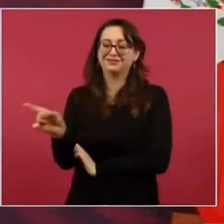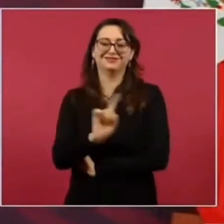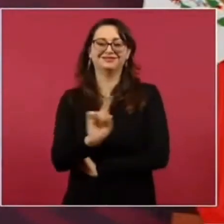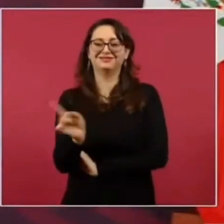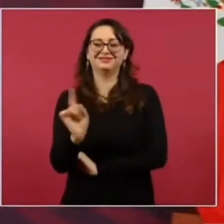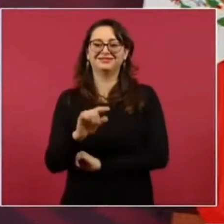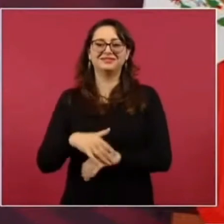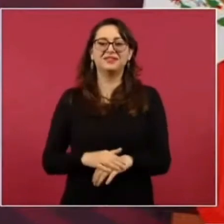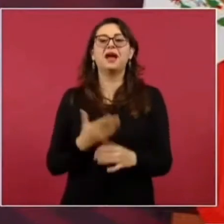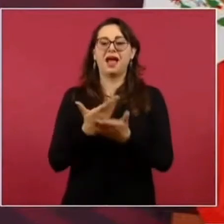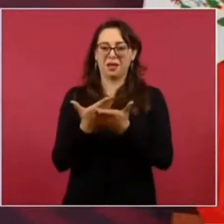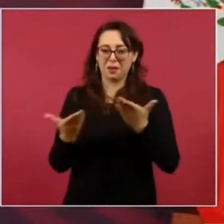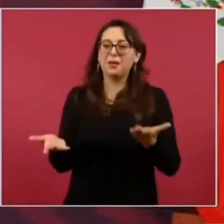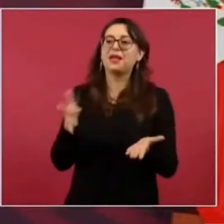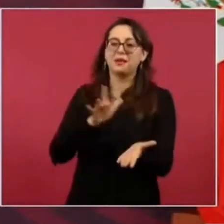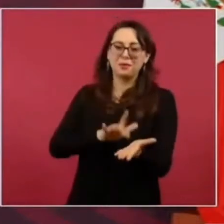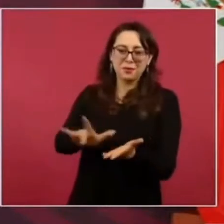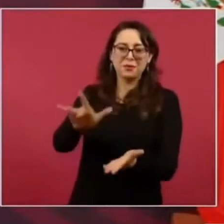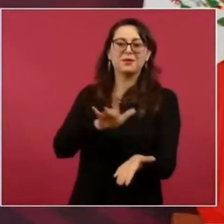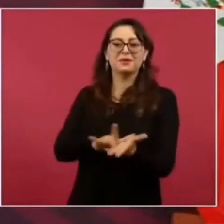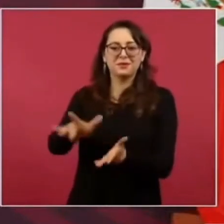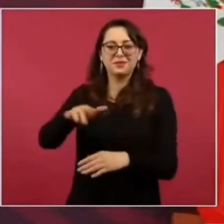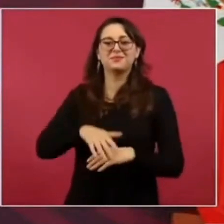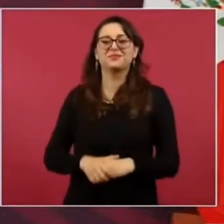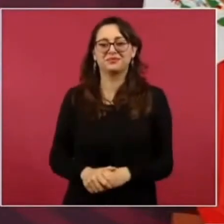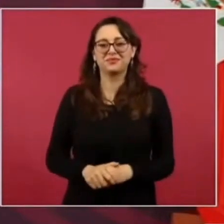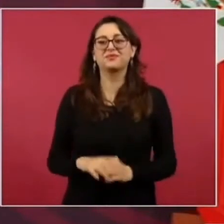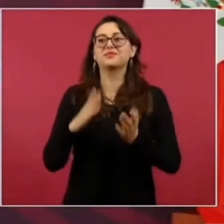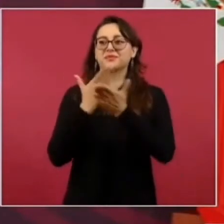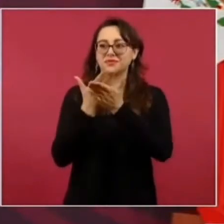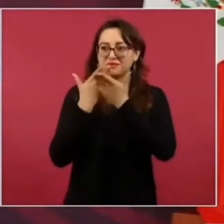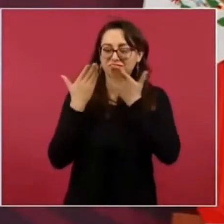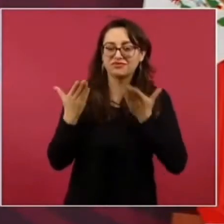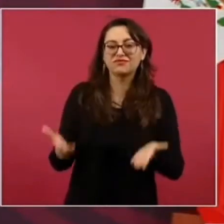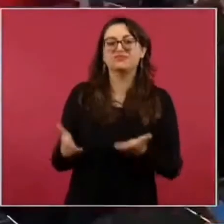PAN en Coahuila.